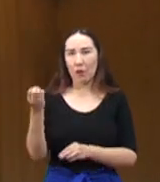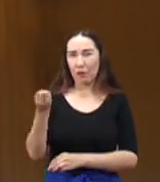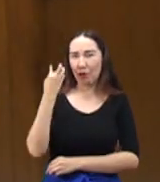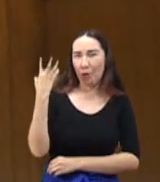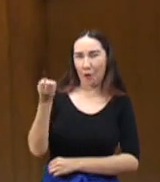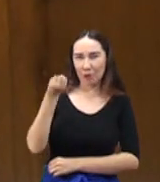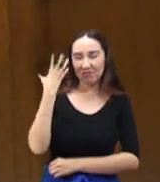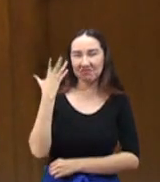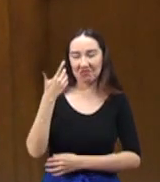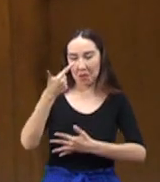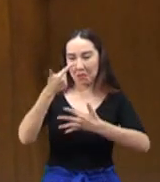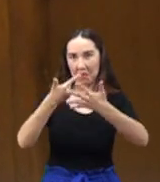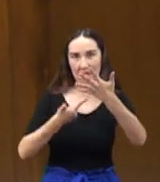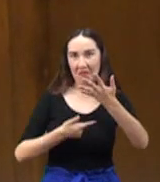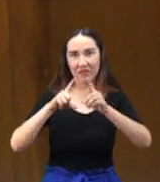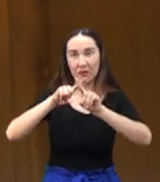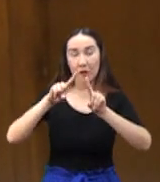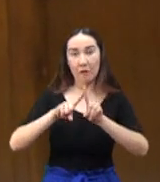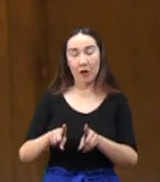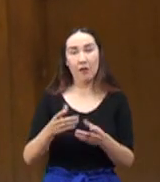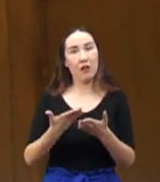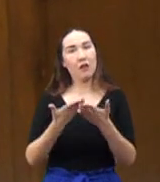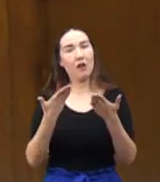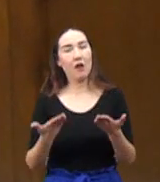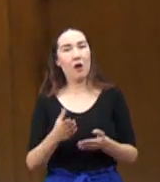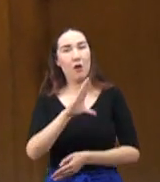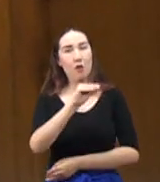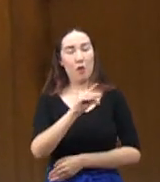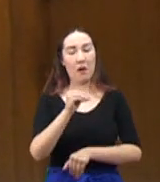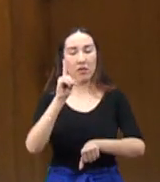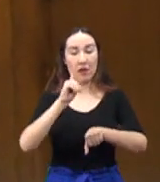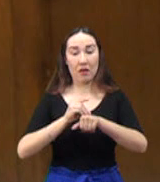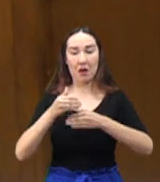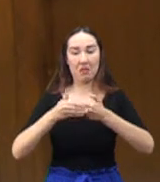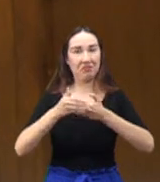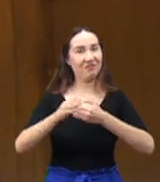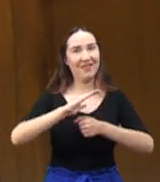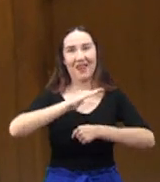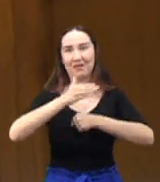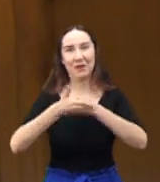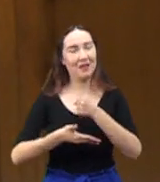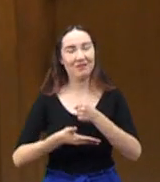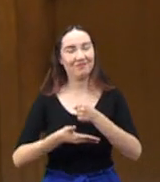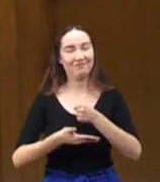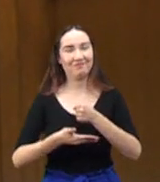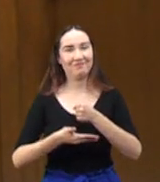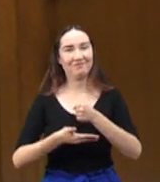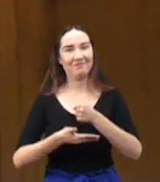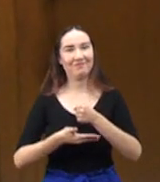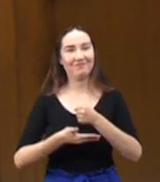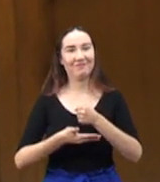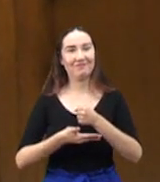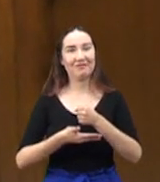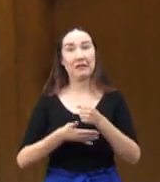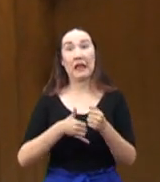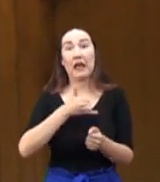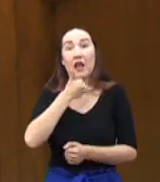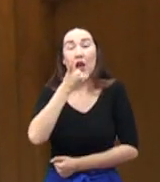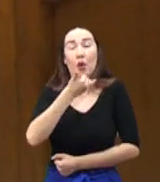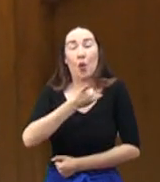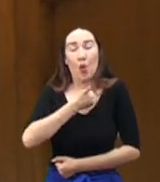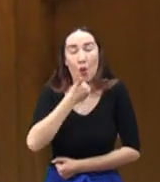fin. Y ya por vencerse los 90 días ampliaron el término. Y hasta se equivocaron y